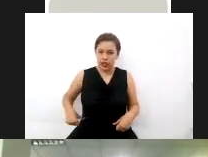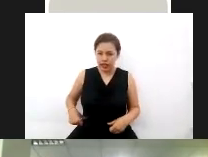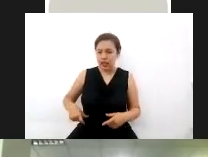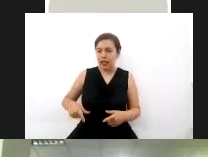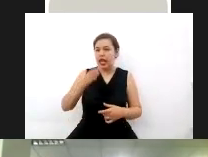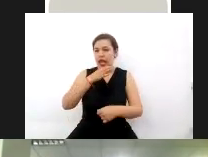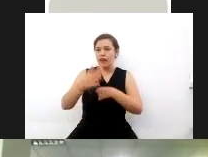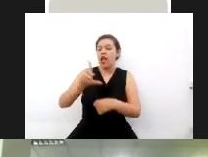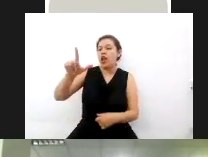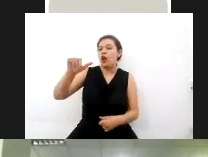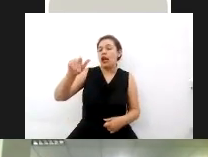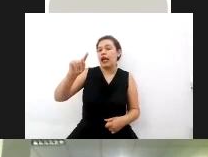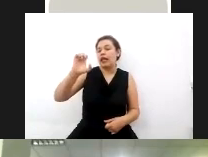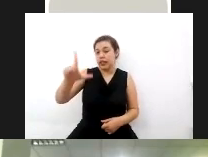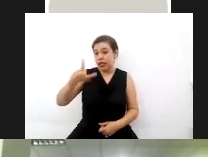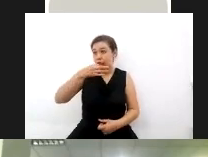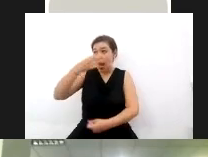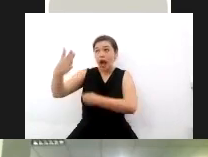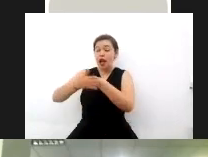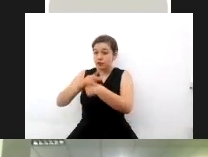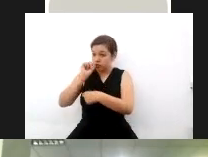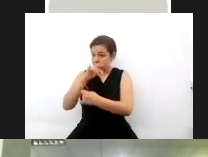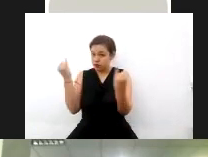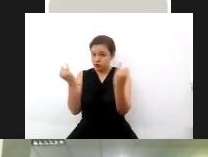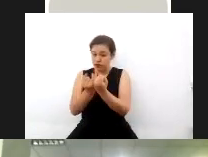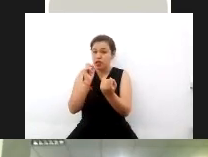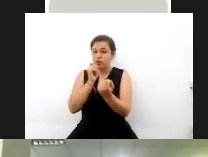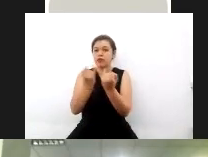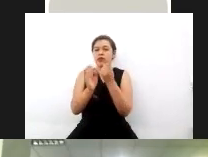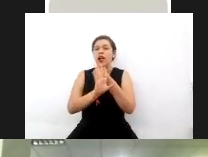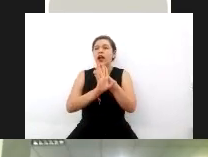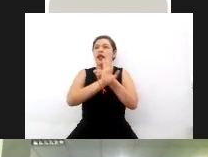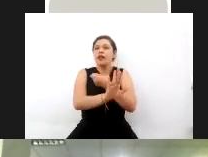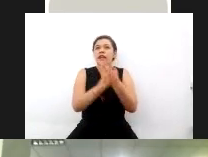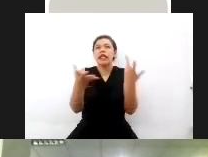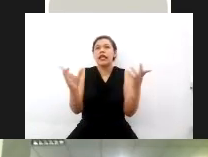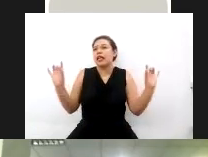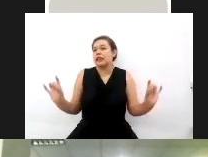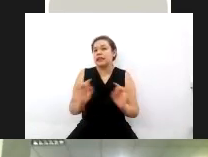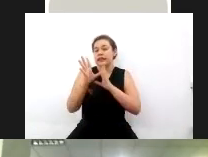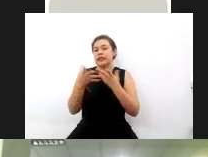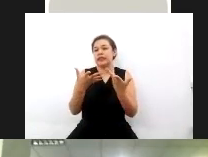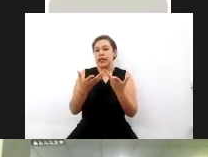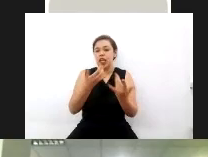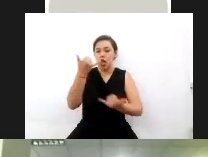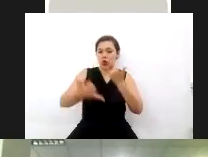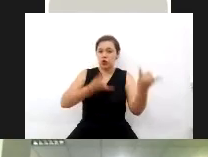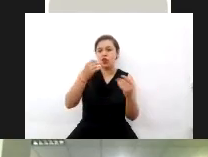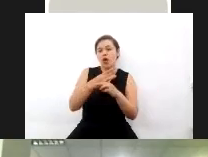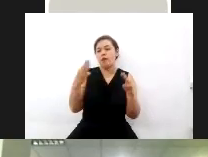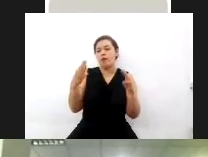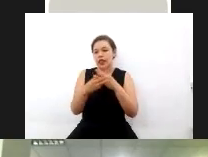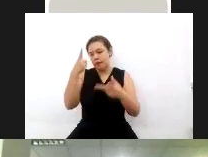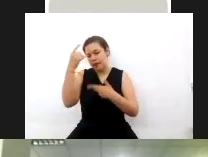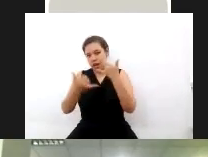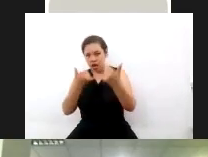Locatel, y bueno, se tiene que evitar ya en ese caso compartir juguetes o material didáctico